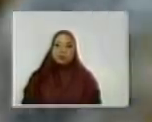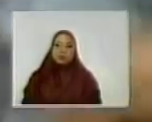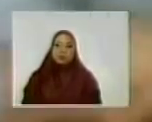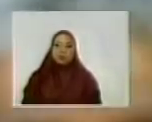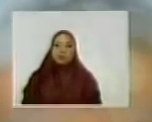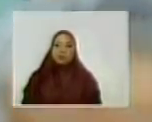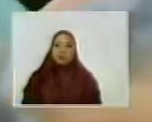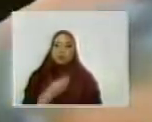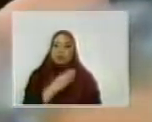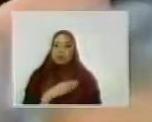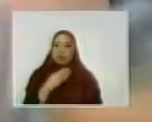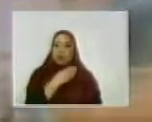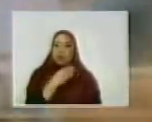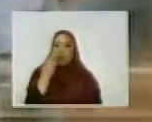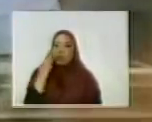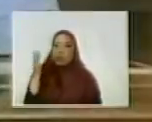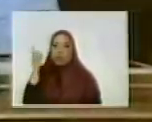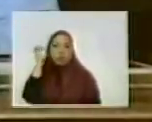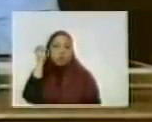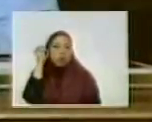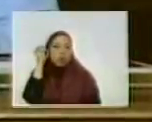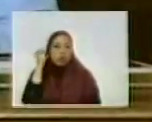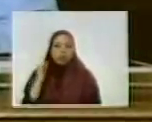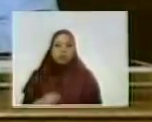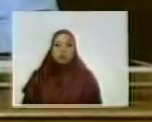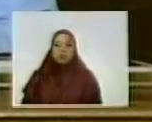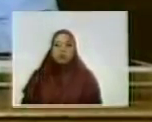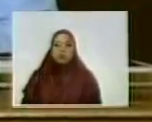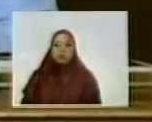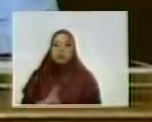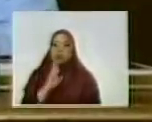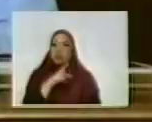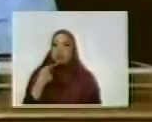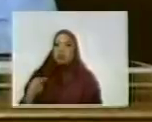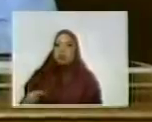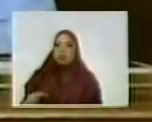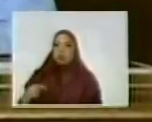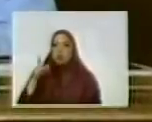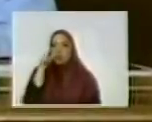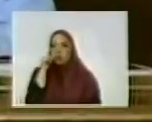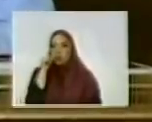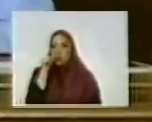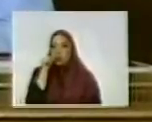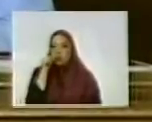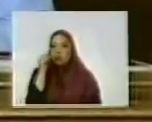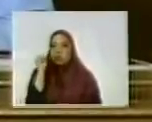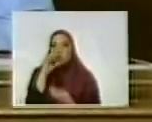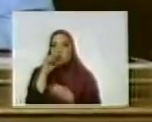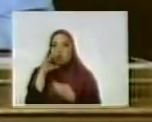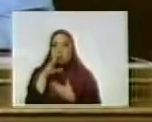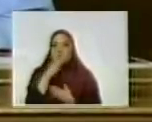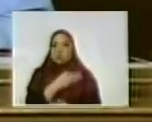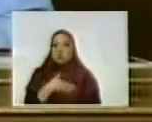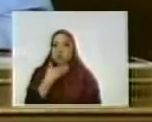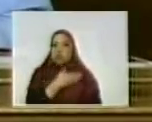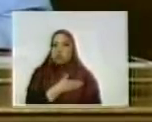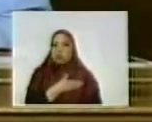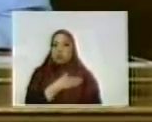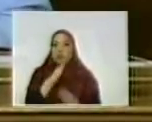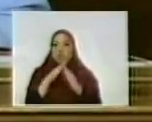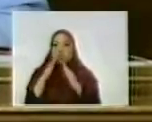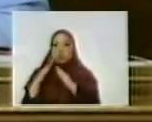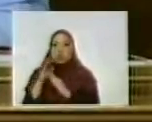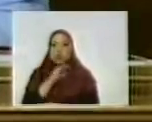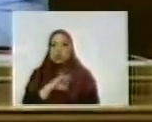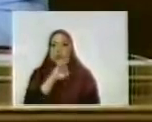Mayra Josefina Velázquez López. Para designarla vicepresidenta de la Comisión de Misiones y Grandes Misiones